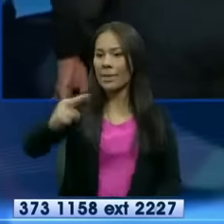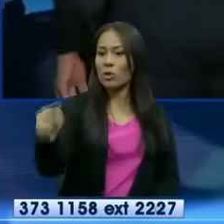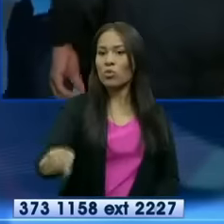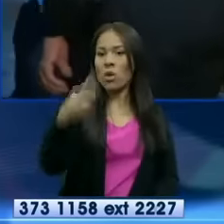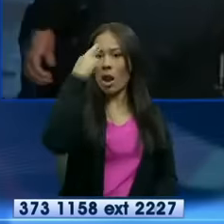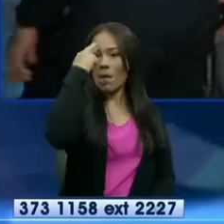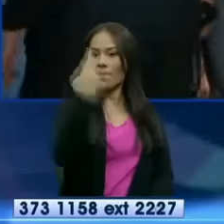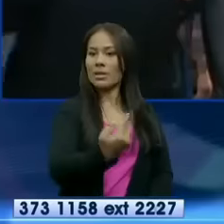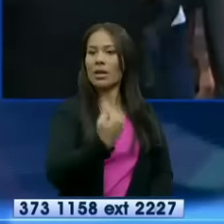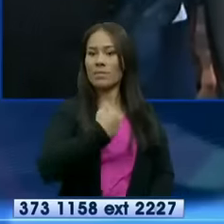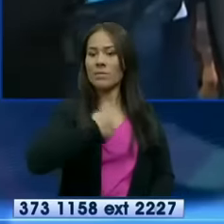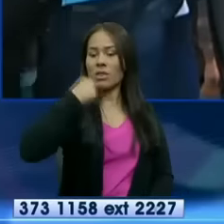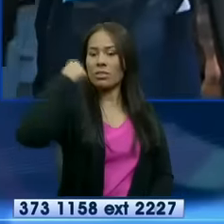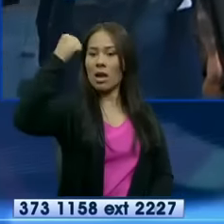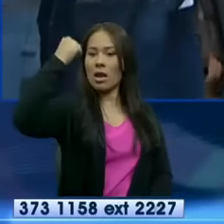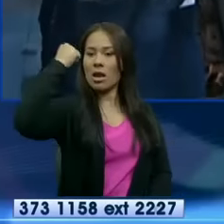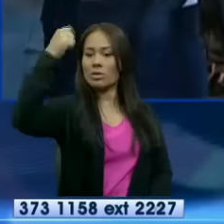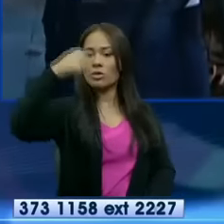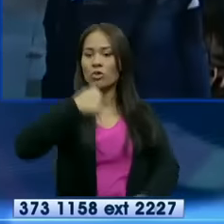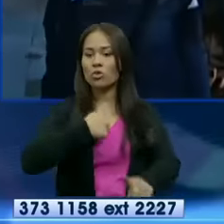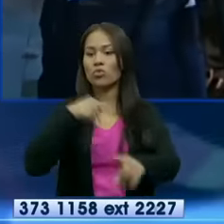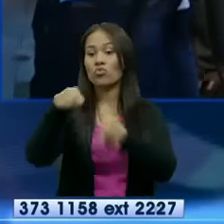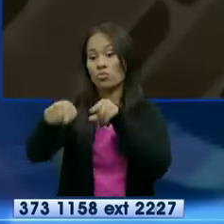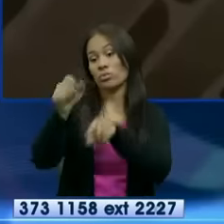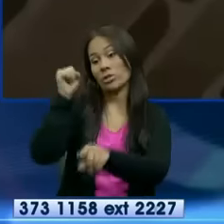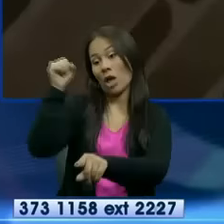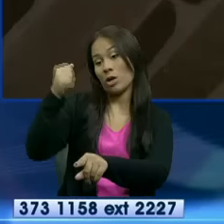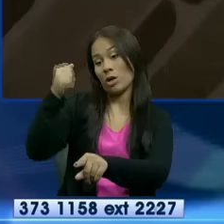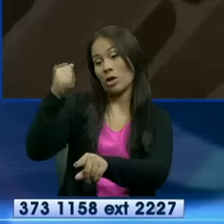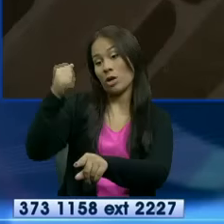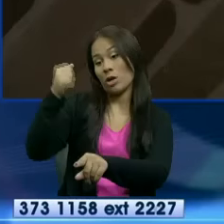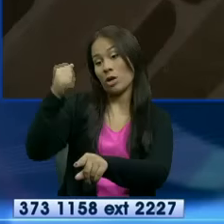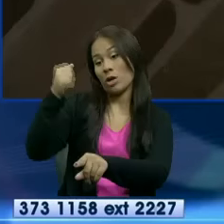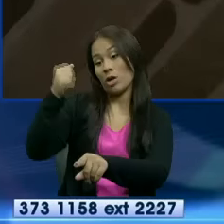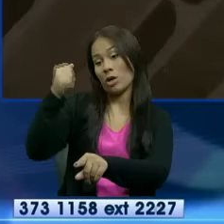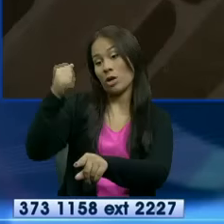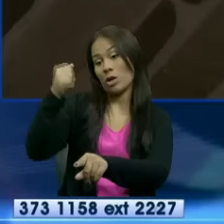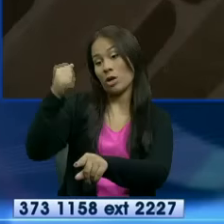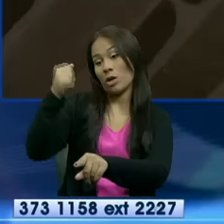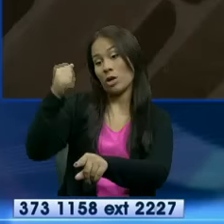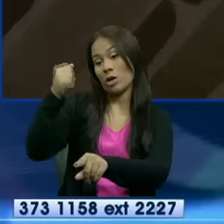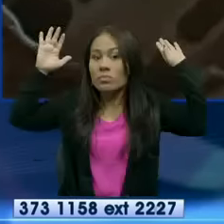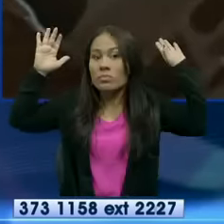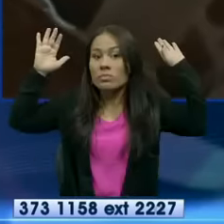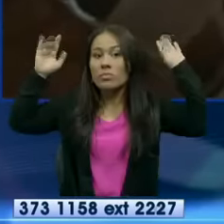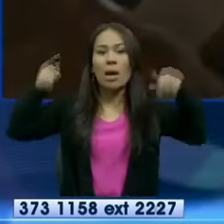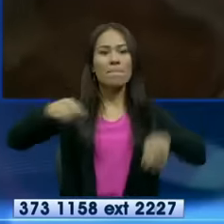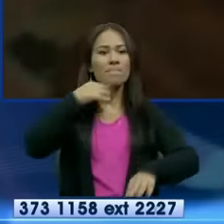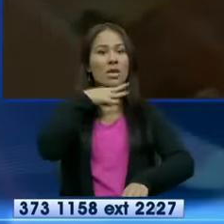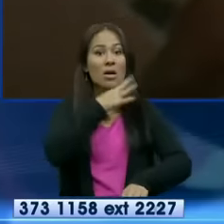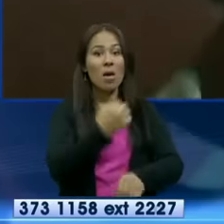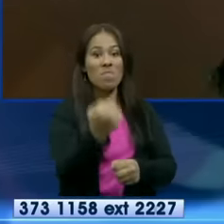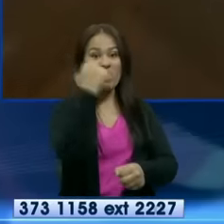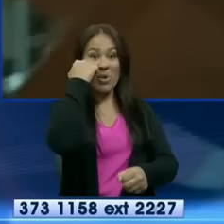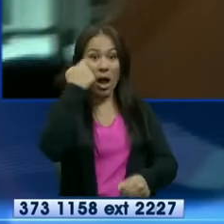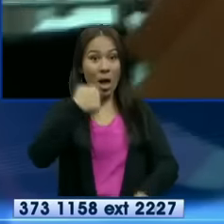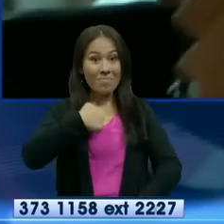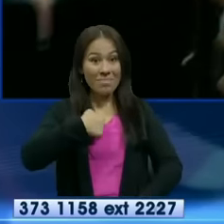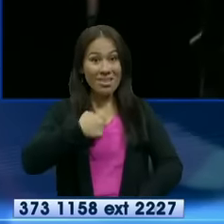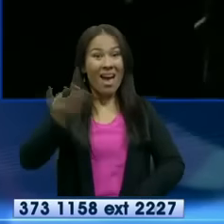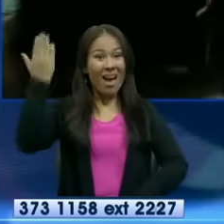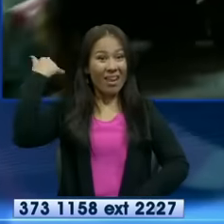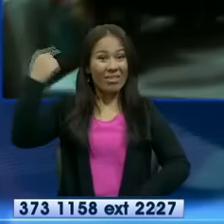derecho termina donde comienza el tuyo y el tuyo termina donde comienza el mío. Me respetas, te respeto. Pero si no me